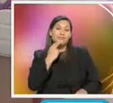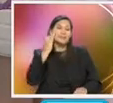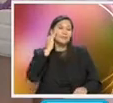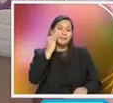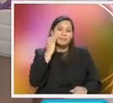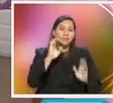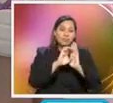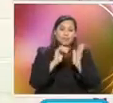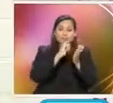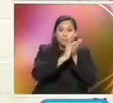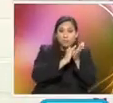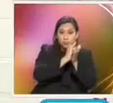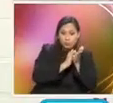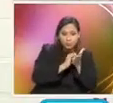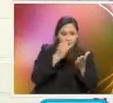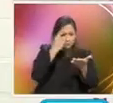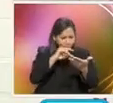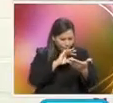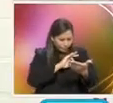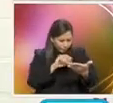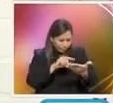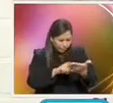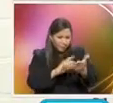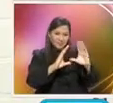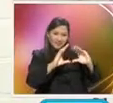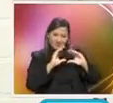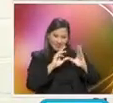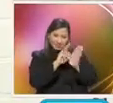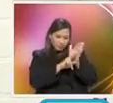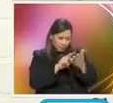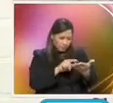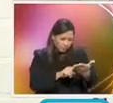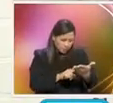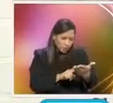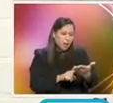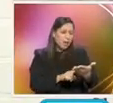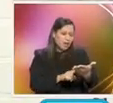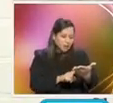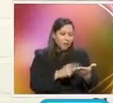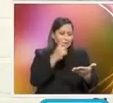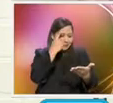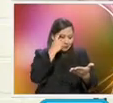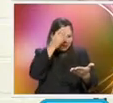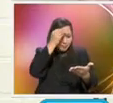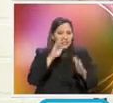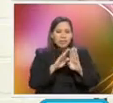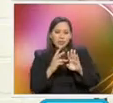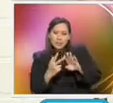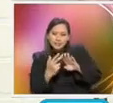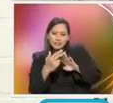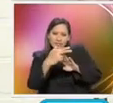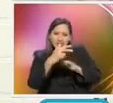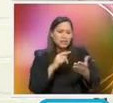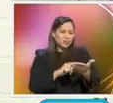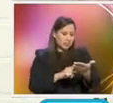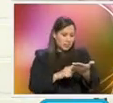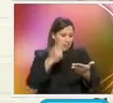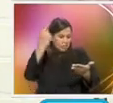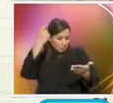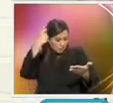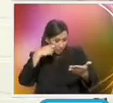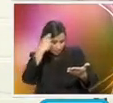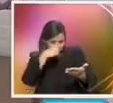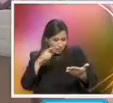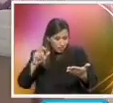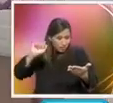por ejemplo, de YouTube para poder tener capacitación en video y aprender desde cómo cortar las uñas correctamente, cómo peinar